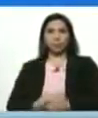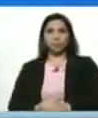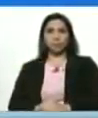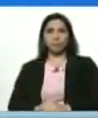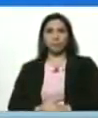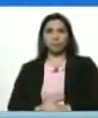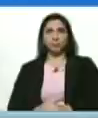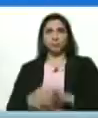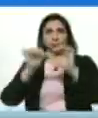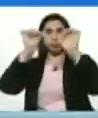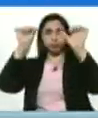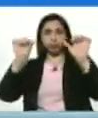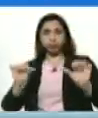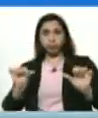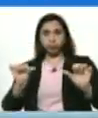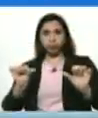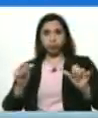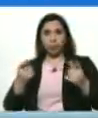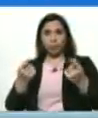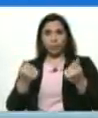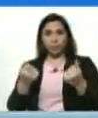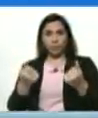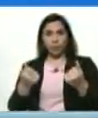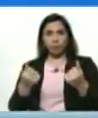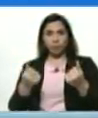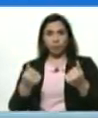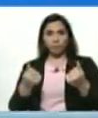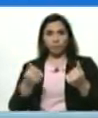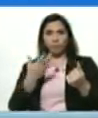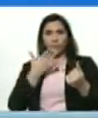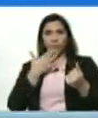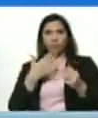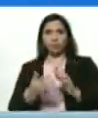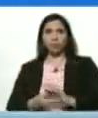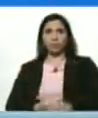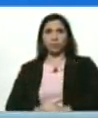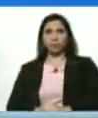en un sistema de precios que va a ser el siguiente